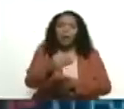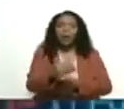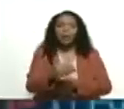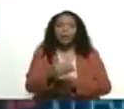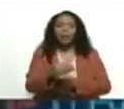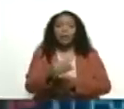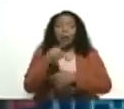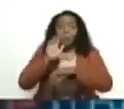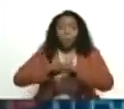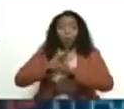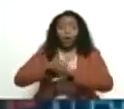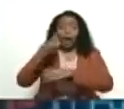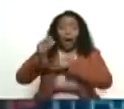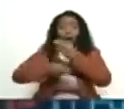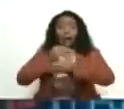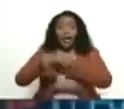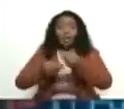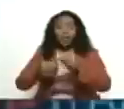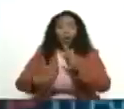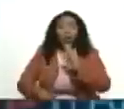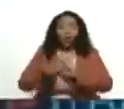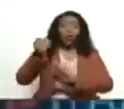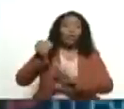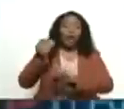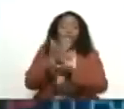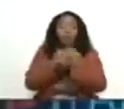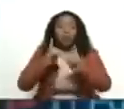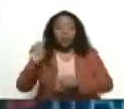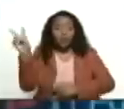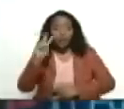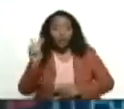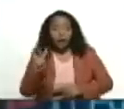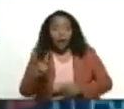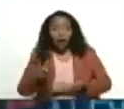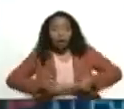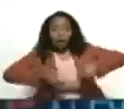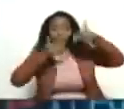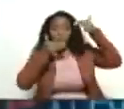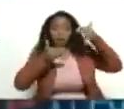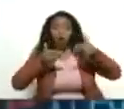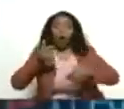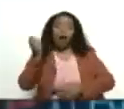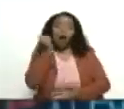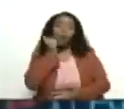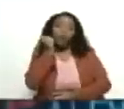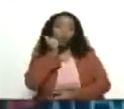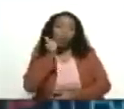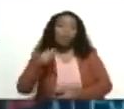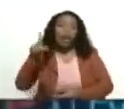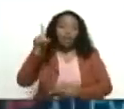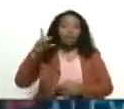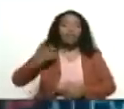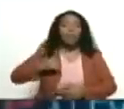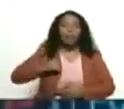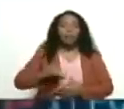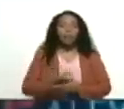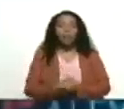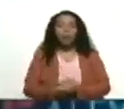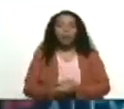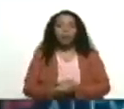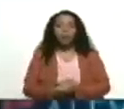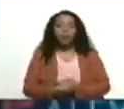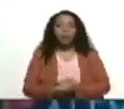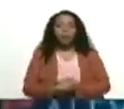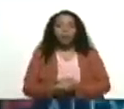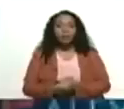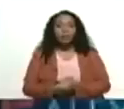bárbaros que se haya perpetrado en contra de la democracia, de la diplomacia internacional.